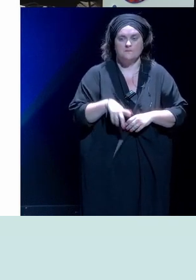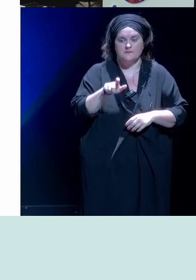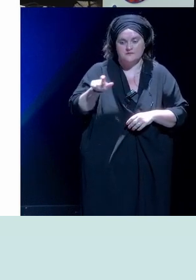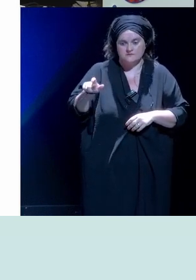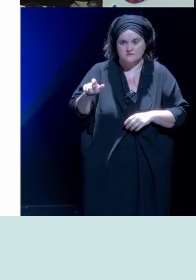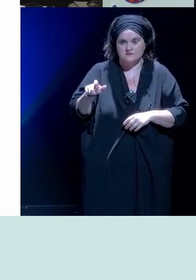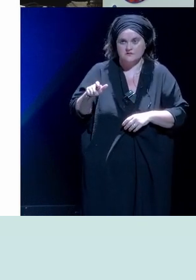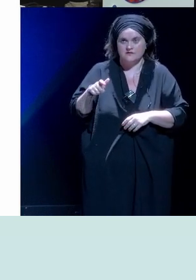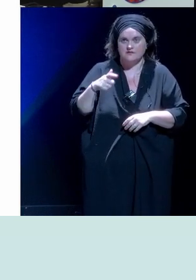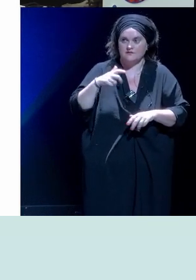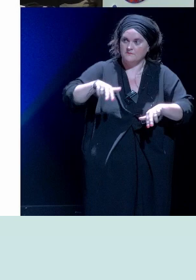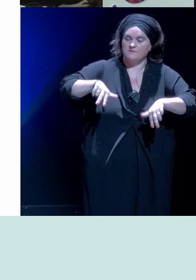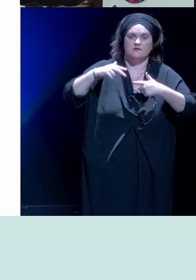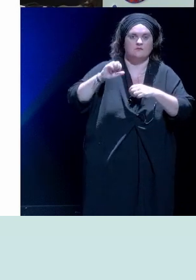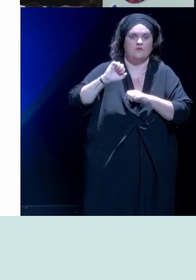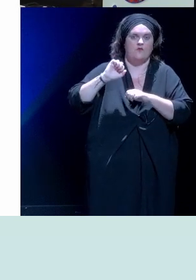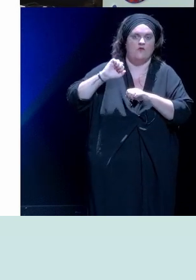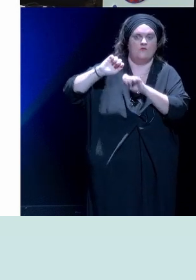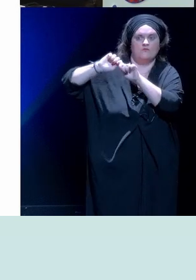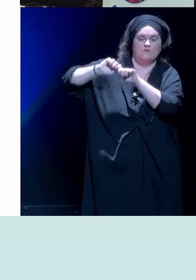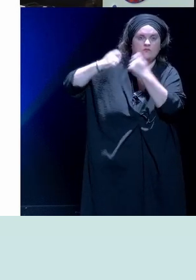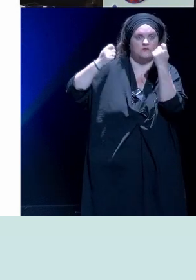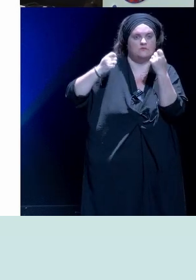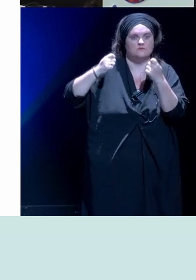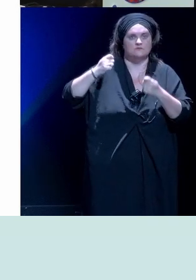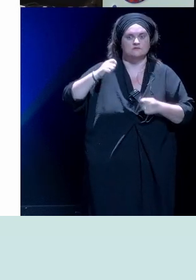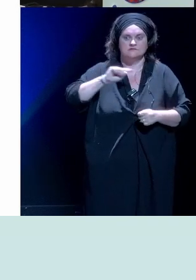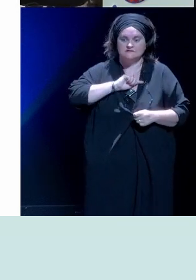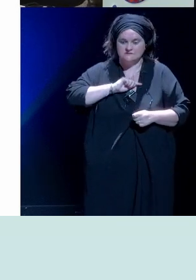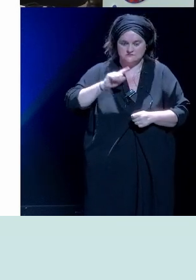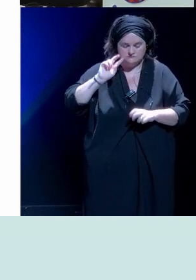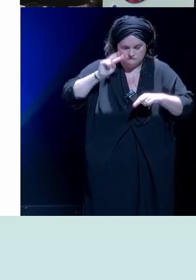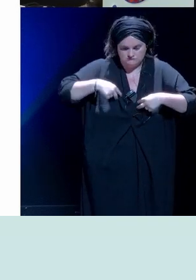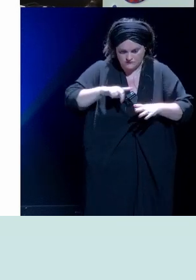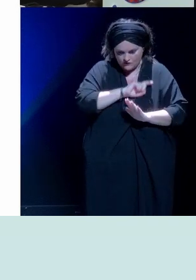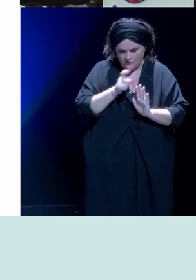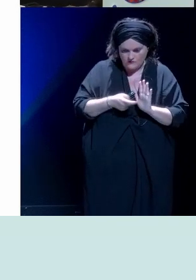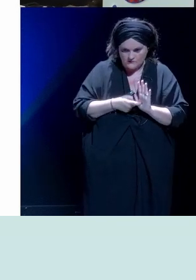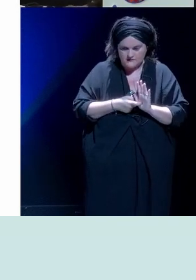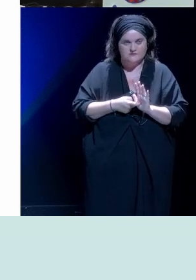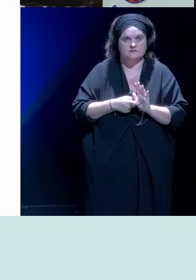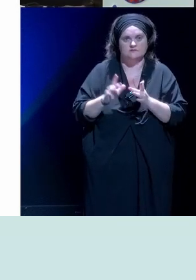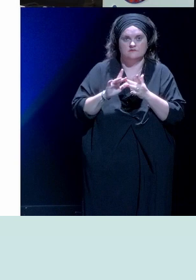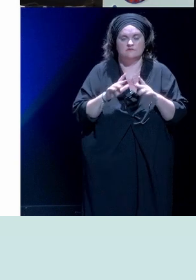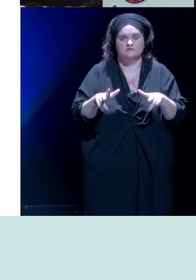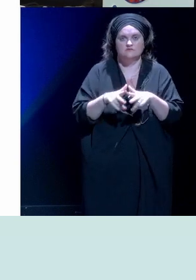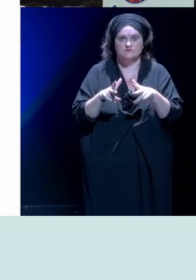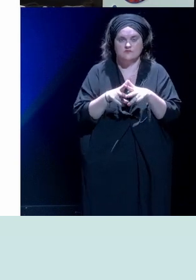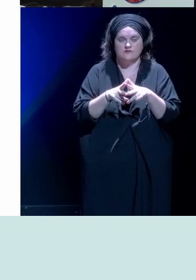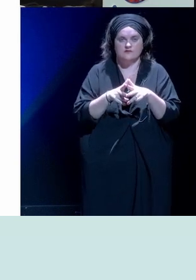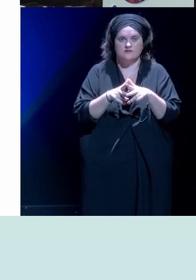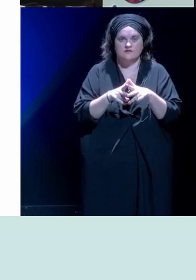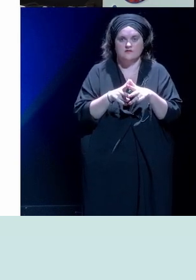liberarse, permiten que se sientan plenas en sus relaciones sociales, pueden